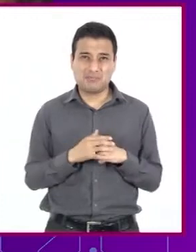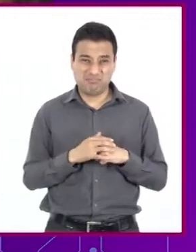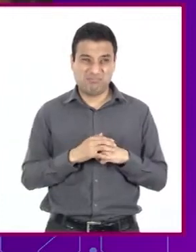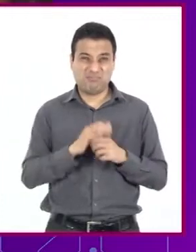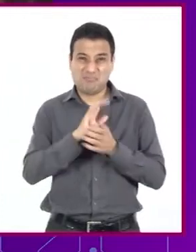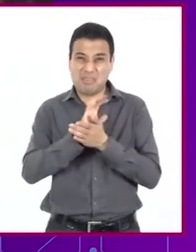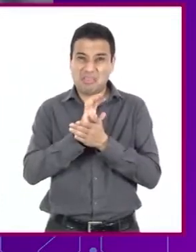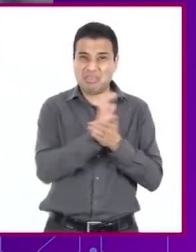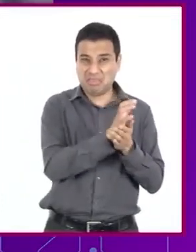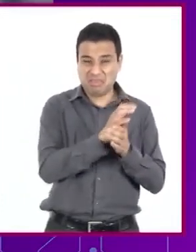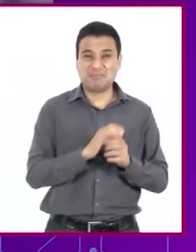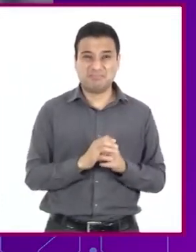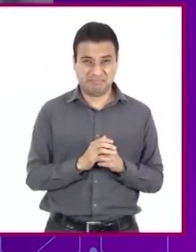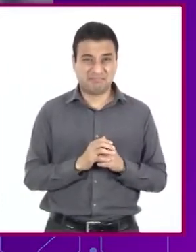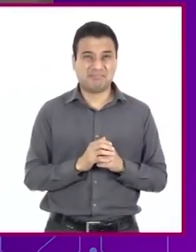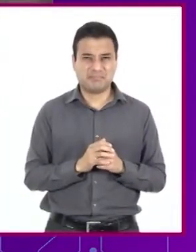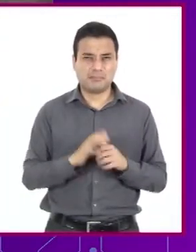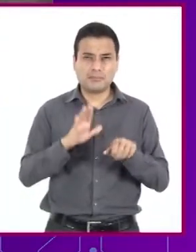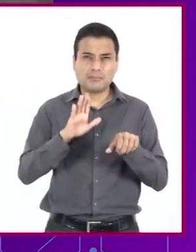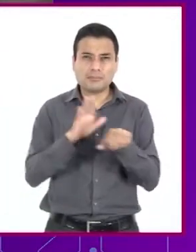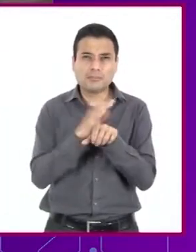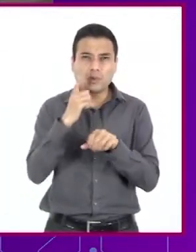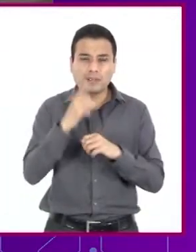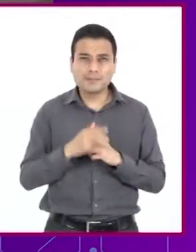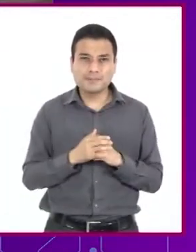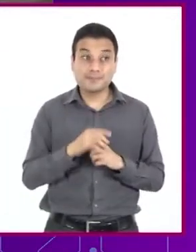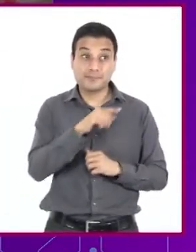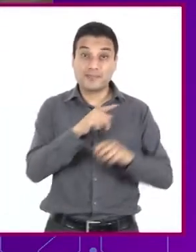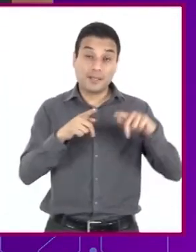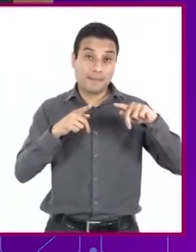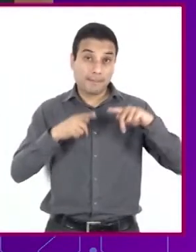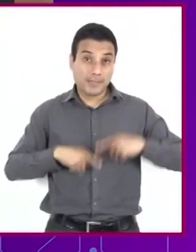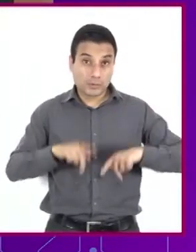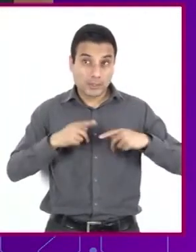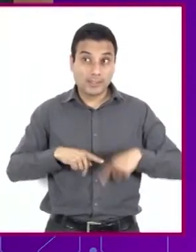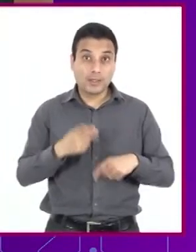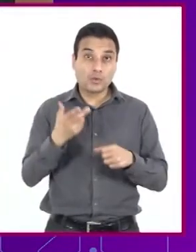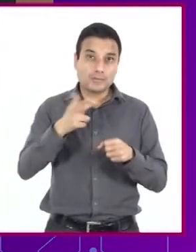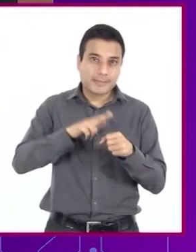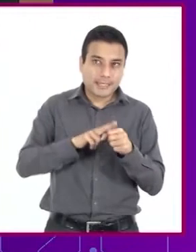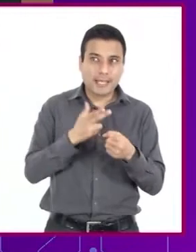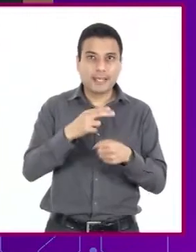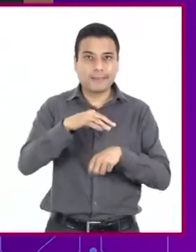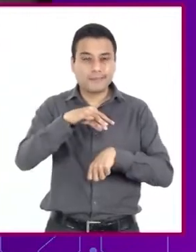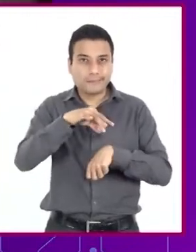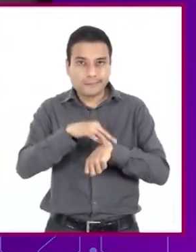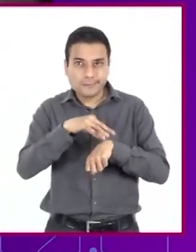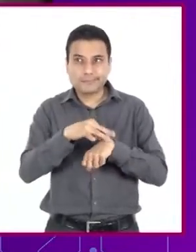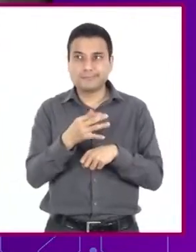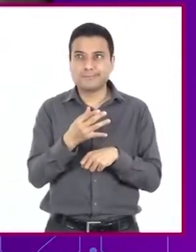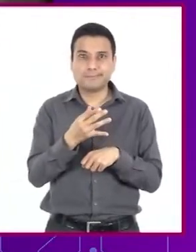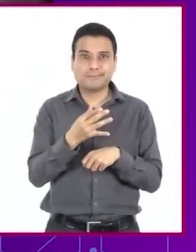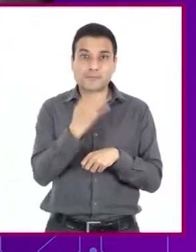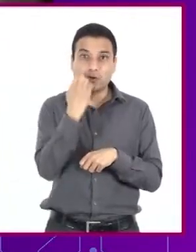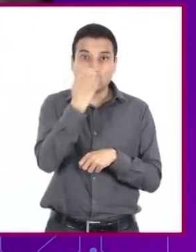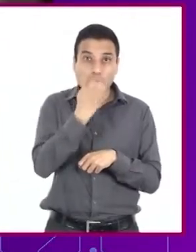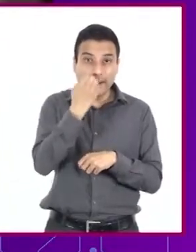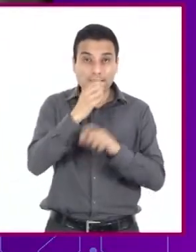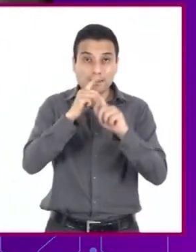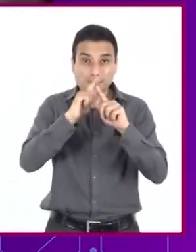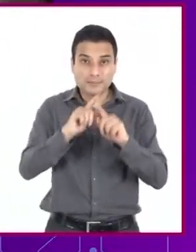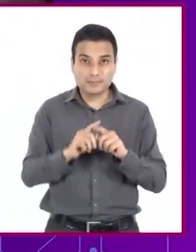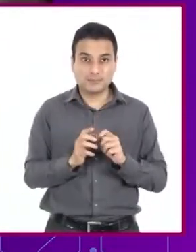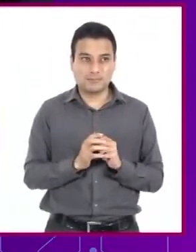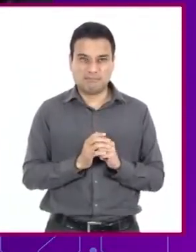de discriminación al negar o impedir el acceso a servicios o ejercicio de sus derechos a las personas por su